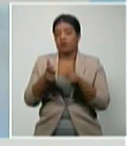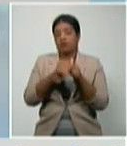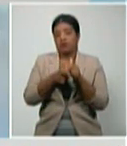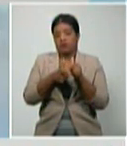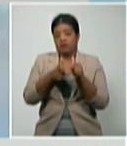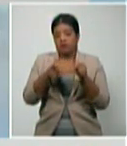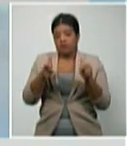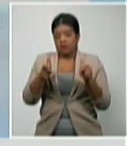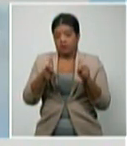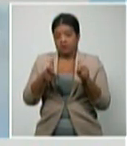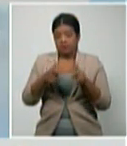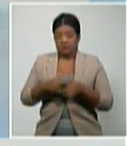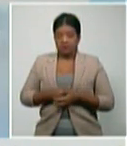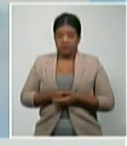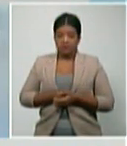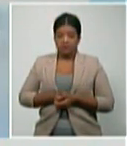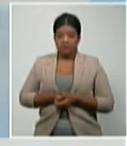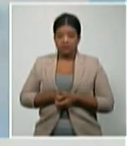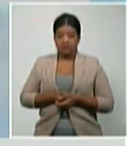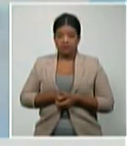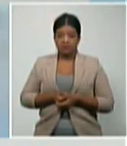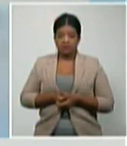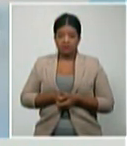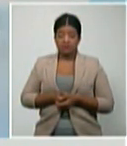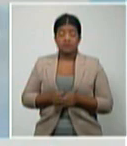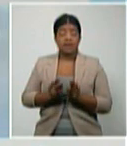se ha expresado aquí. Ya el